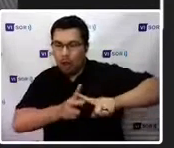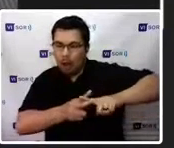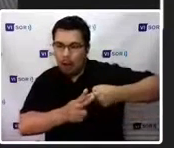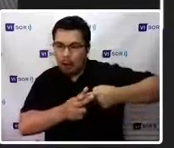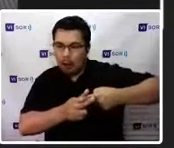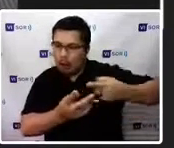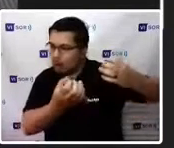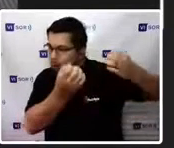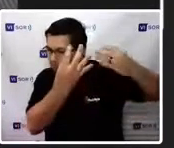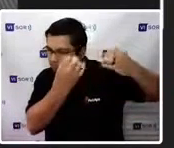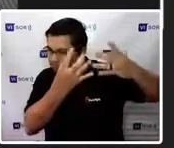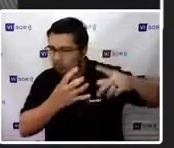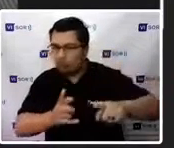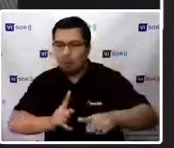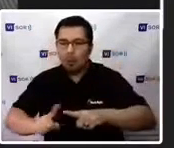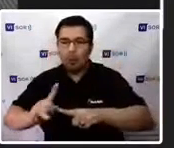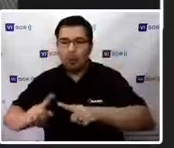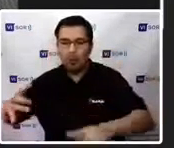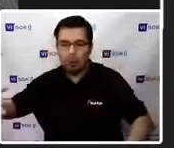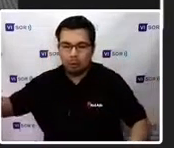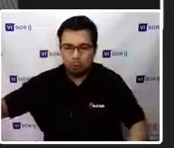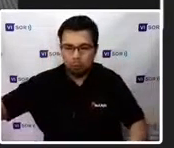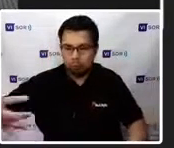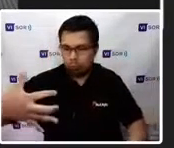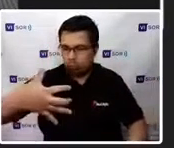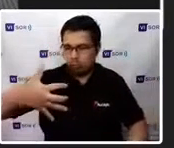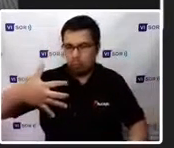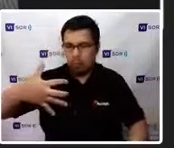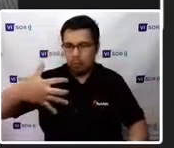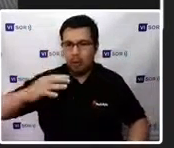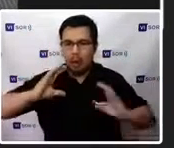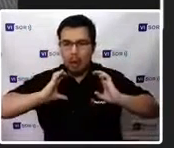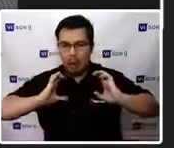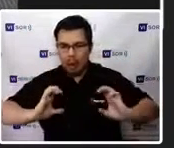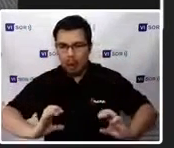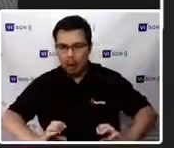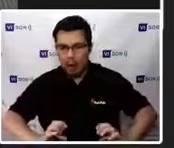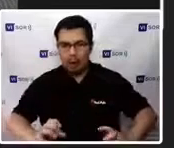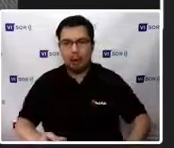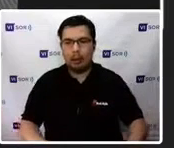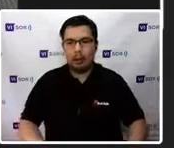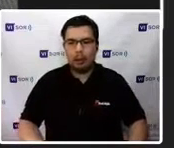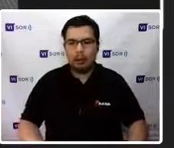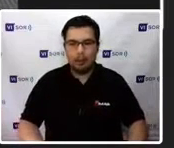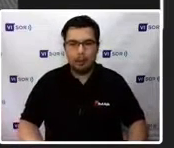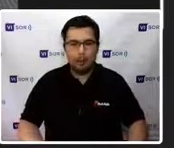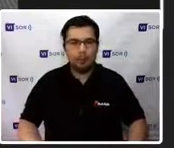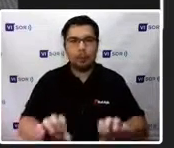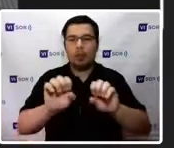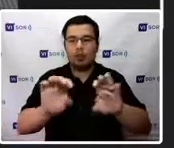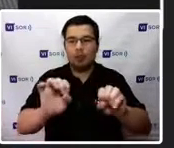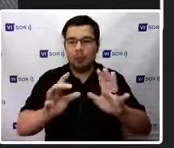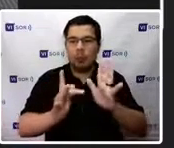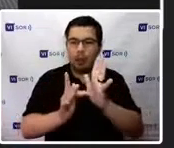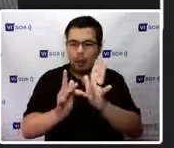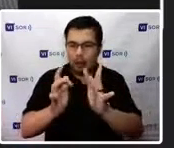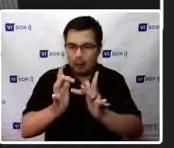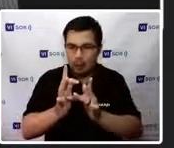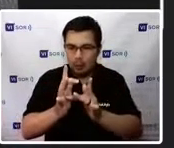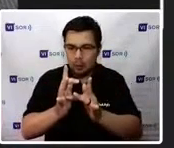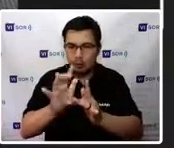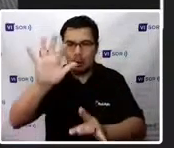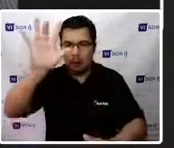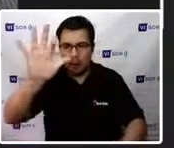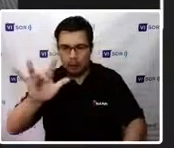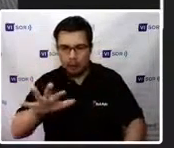cierto?, los componentes de ética que les entregamos, ¿no es cierto?, un poco la formación cristiana que también caracteriza a nuestra institución. Pero,